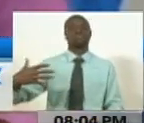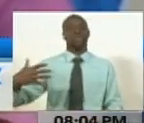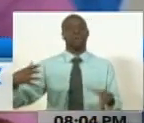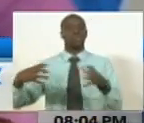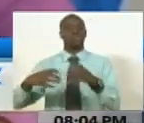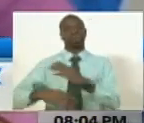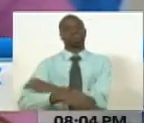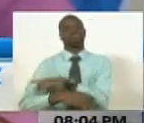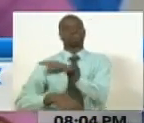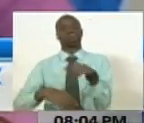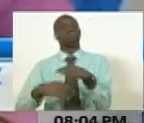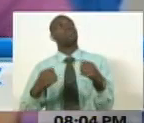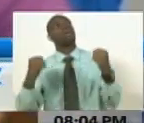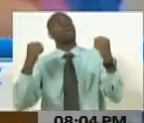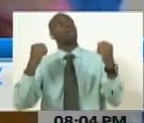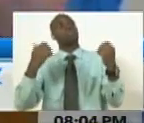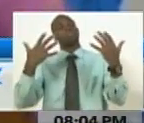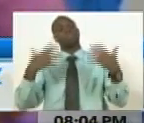y el grupo